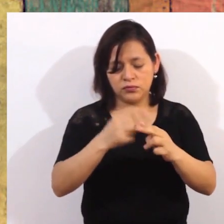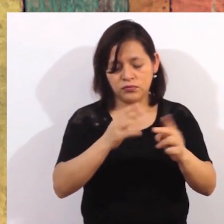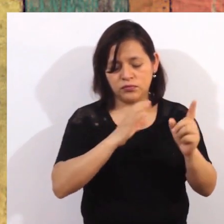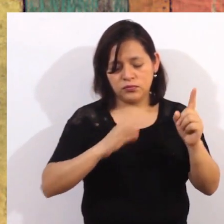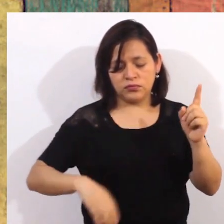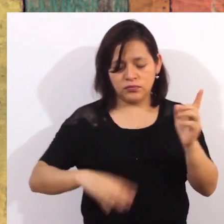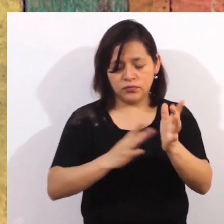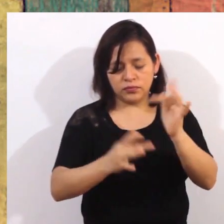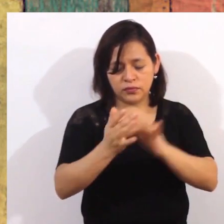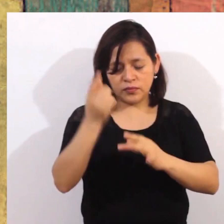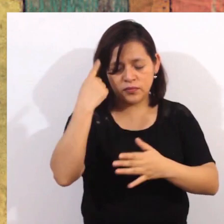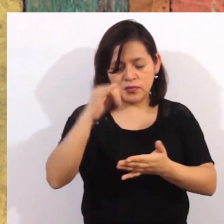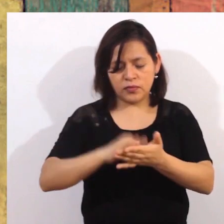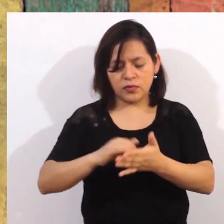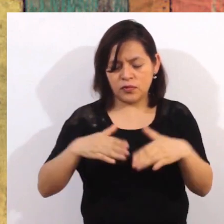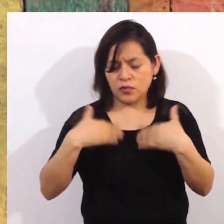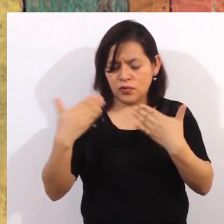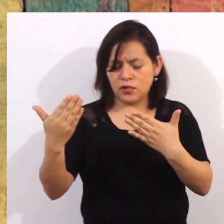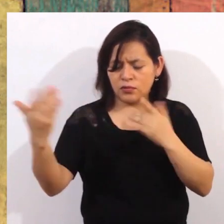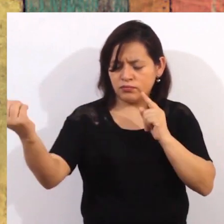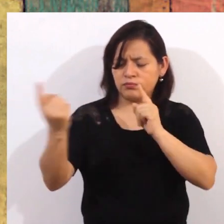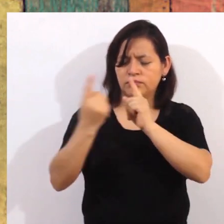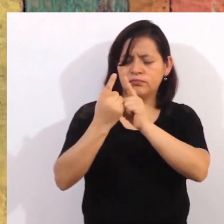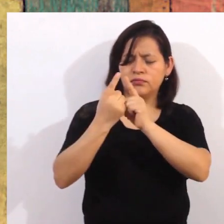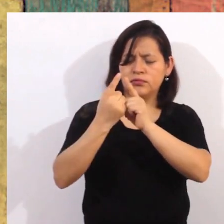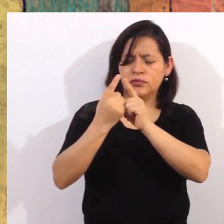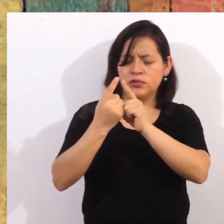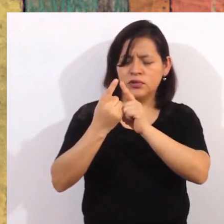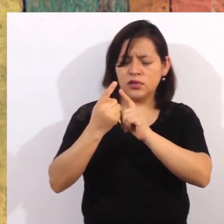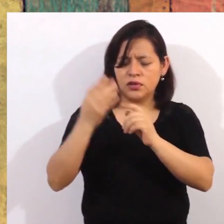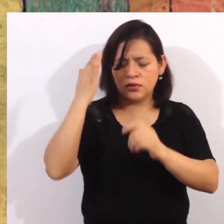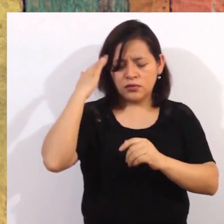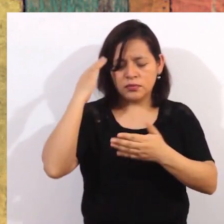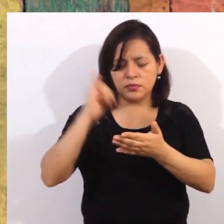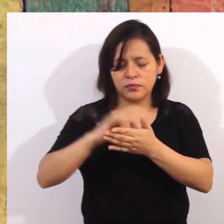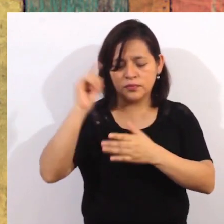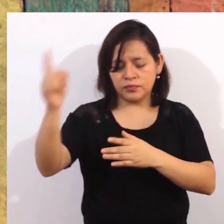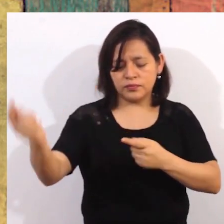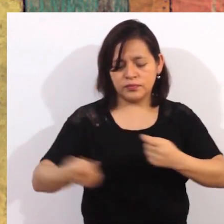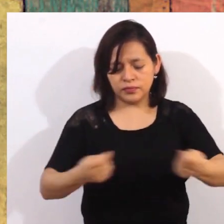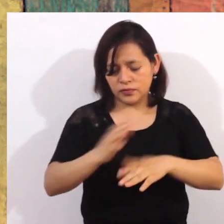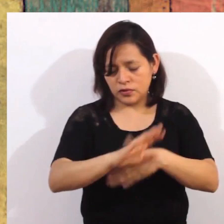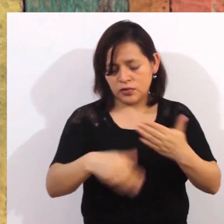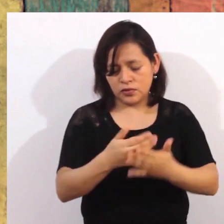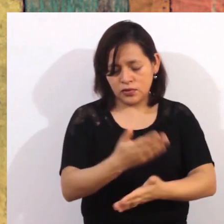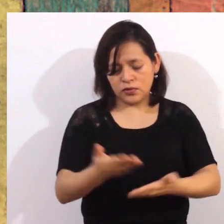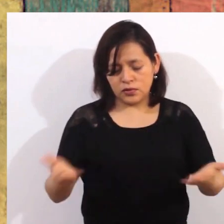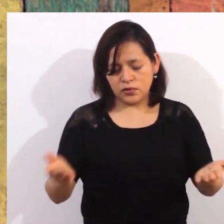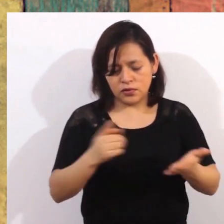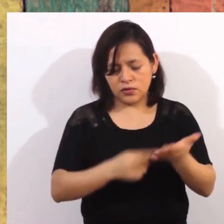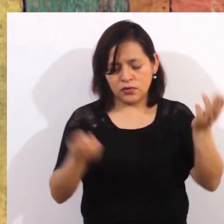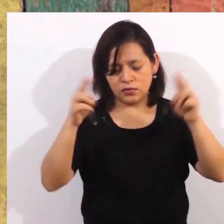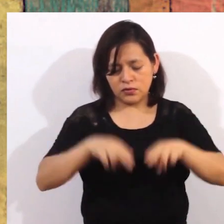Jesús, porque podemos venir a ti, sabiendo que tú controlas todo lo que sucede en nuestras vidas. Nada